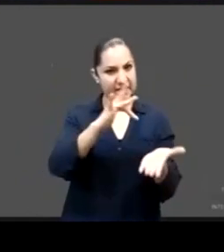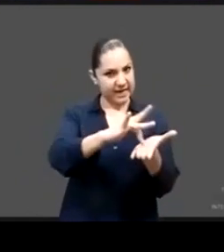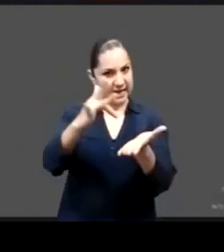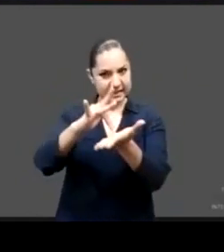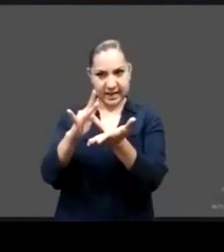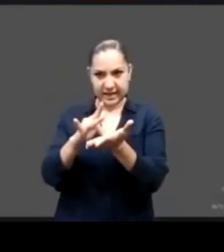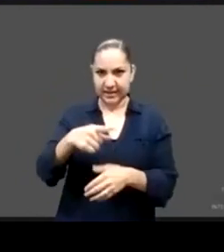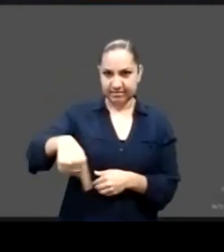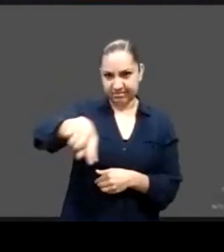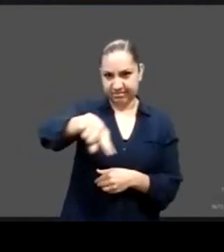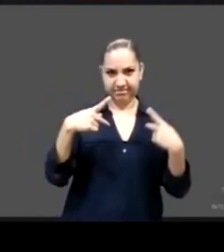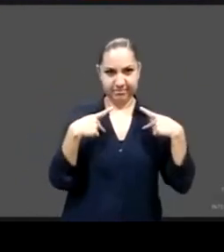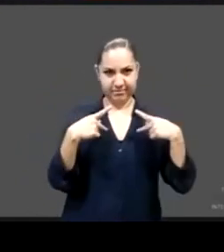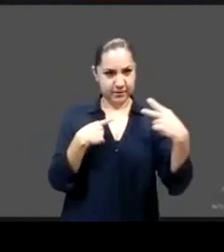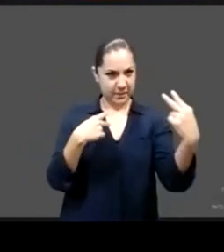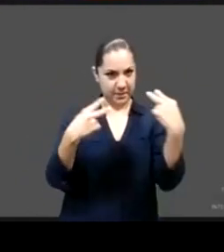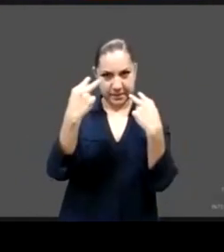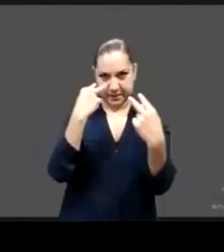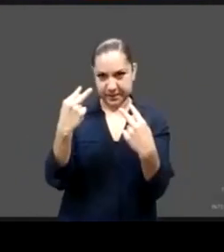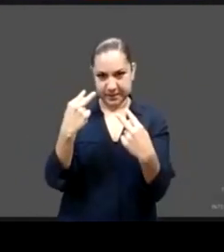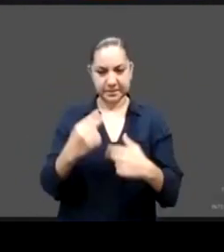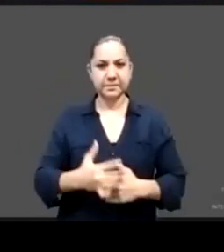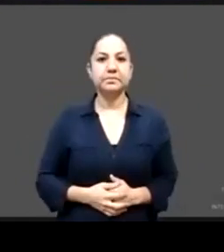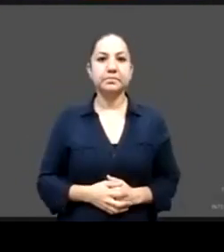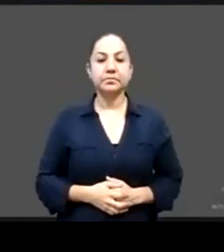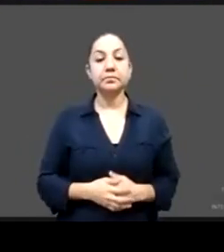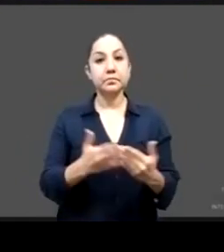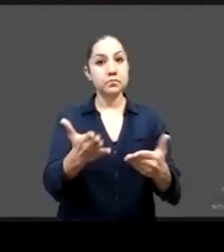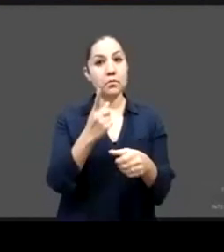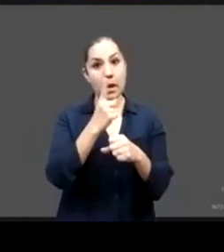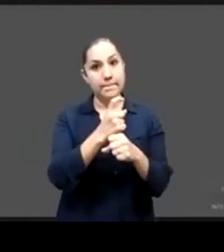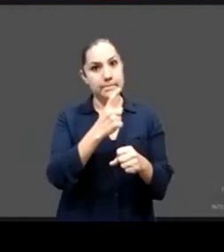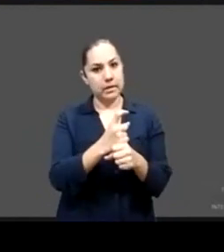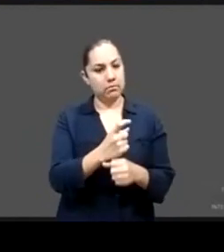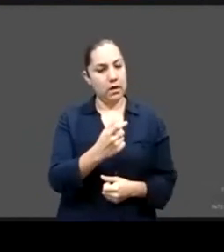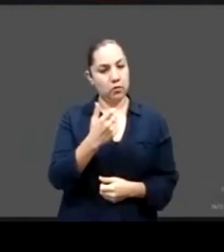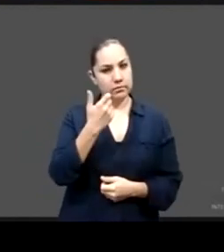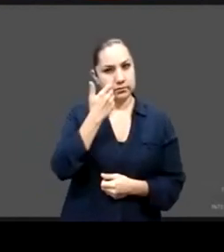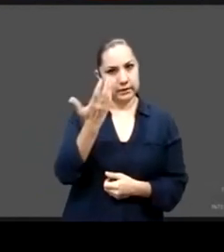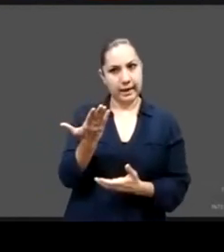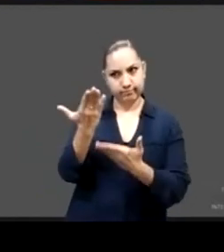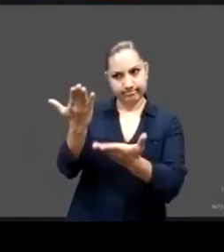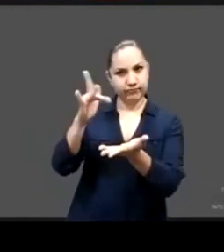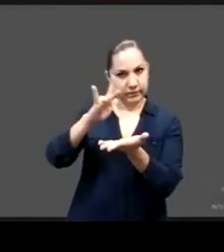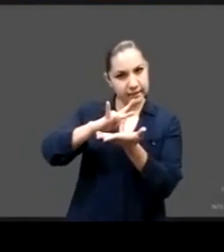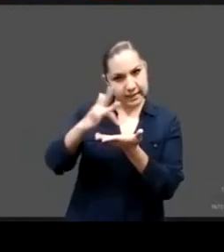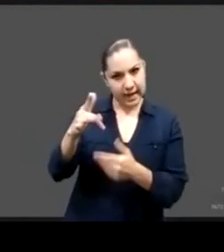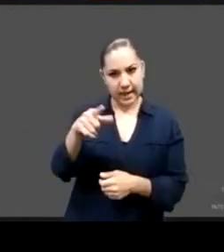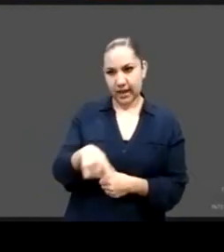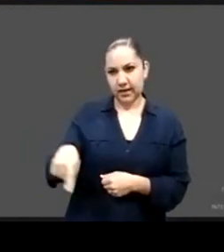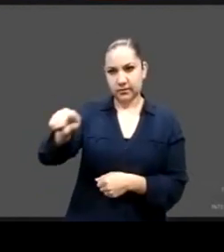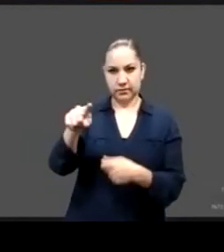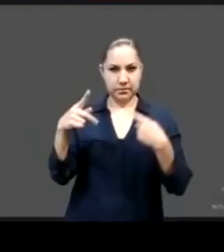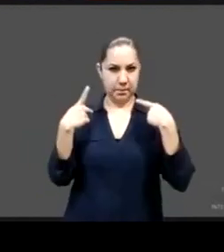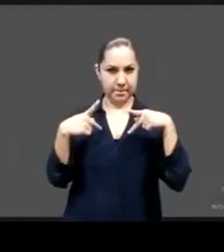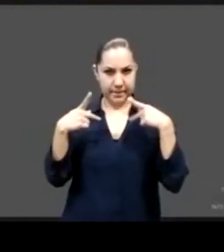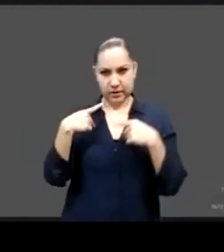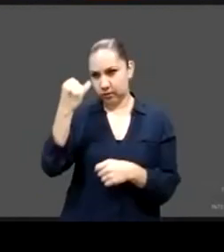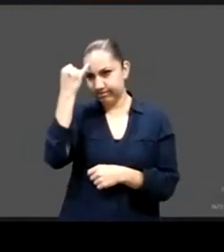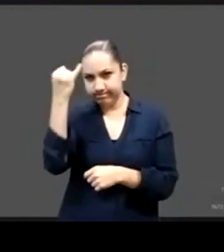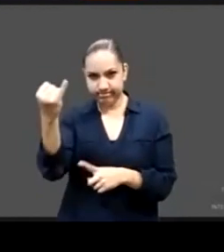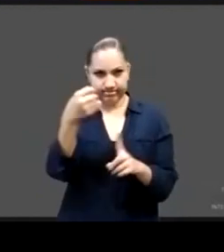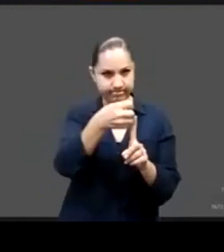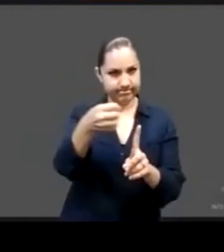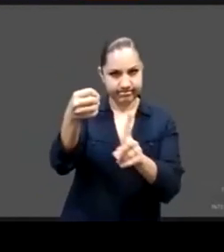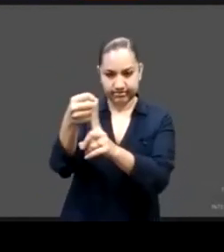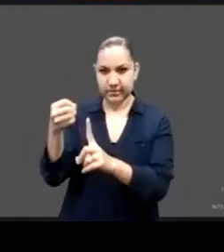En primer lugar, quiero agradecer a los organizadores de esta mesa, de este espacio reflexivo.